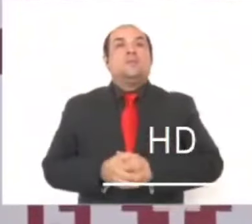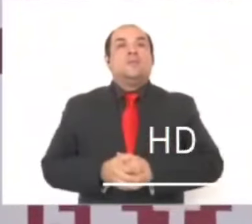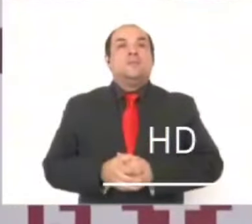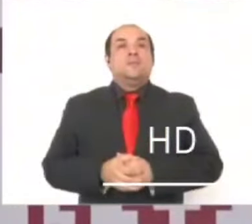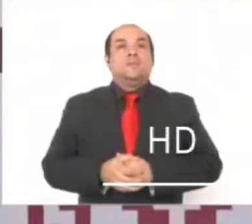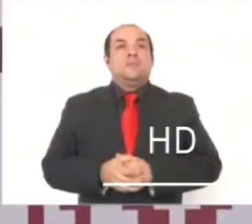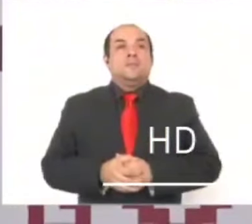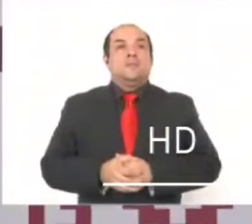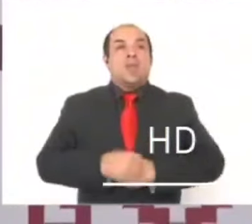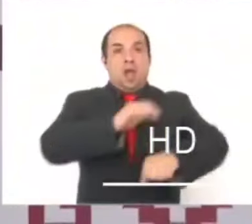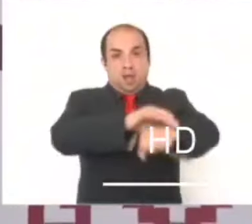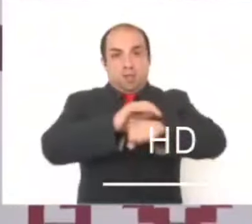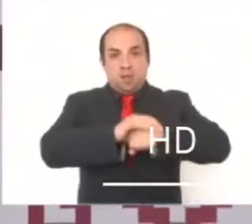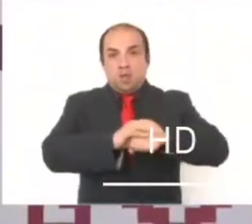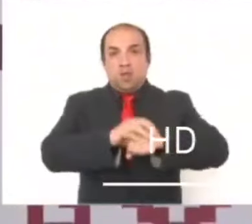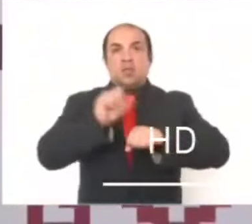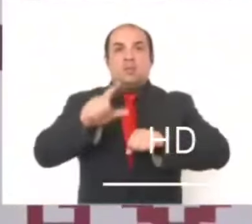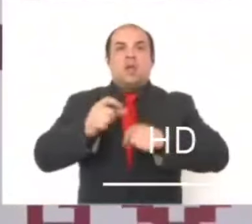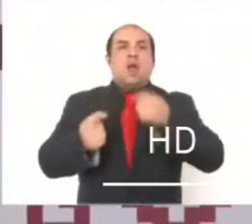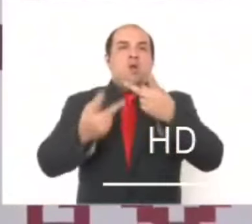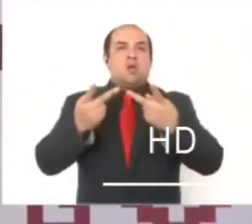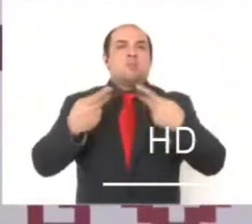ausencias de todos los nuestros,